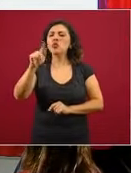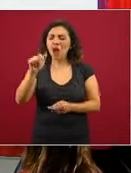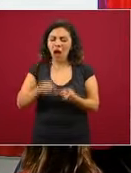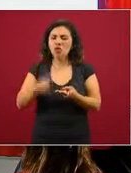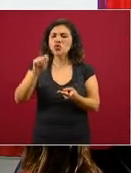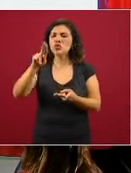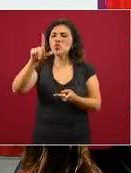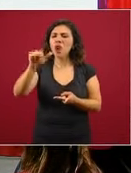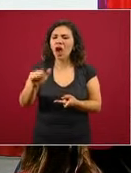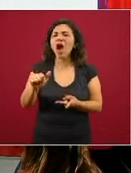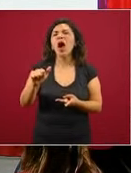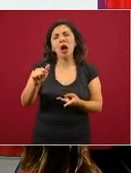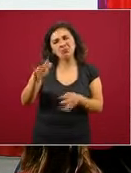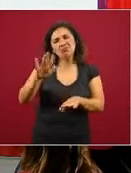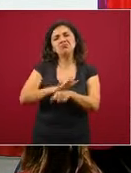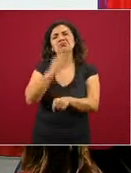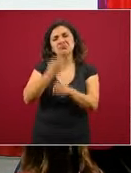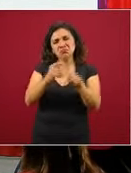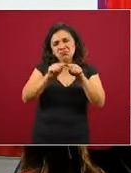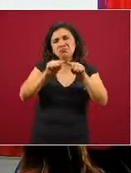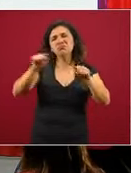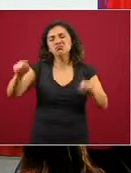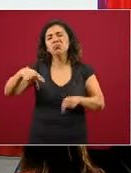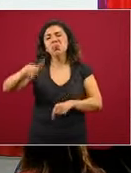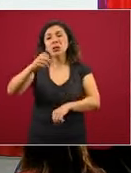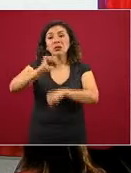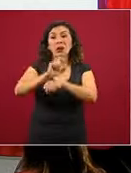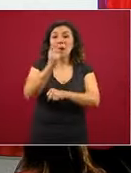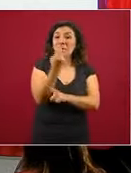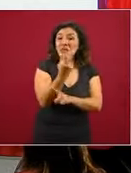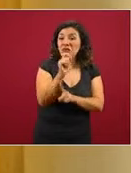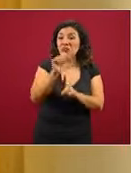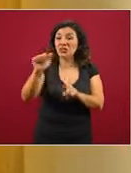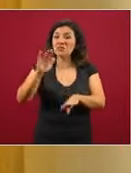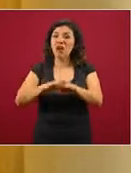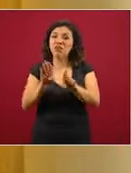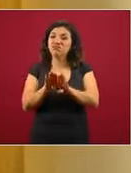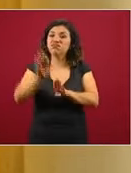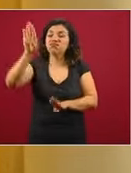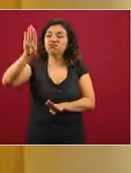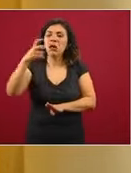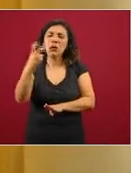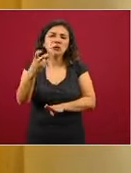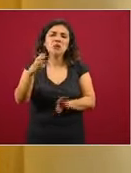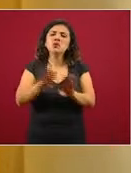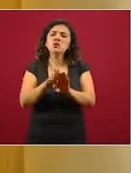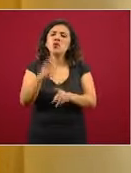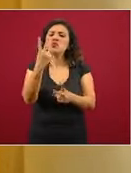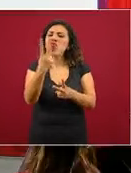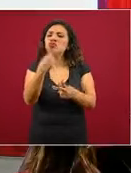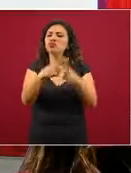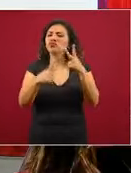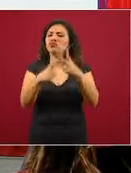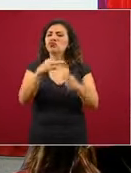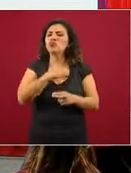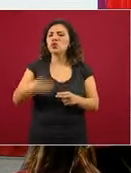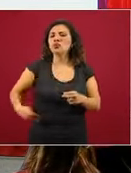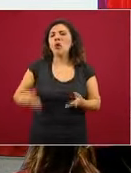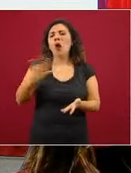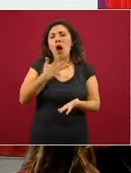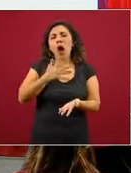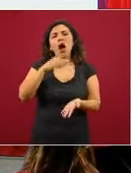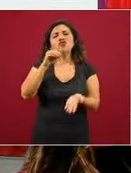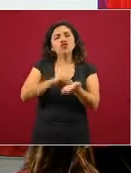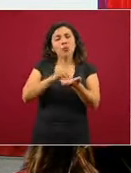un comportamiento un poco más basal, aunque entre las semanas 25 y 26 fue alto, y serían prácticamente los dos únicos municipios que a lo mejor sí ya